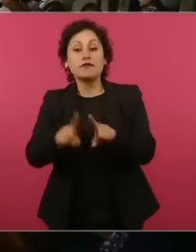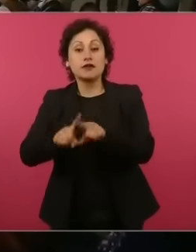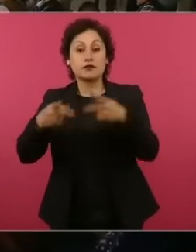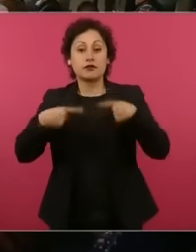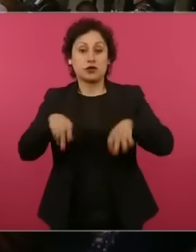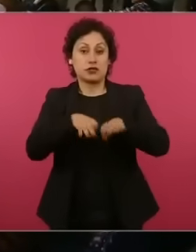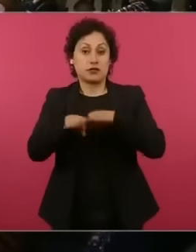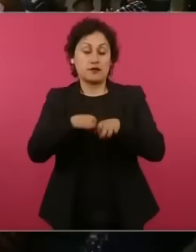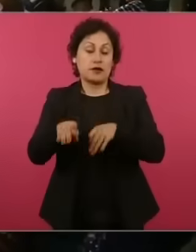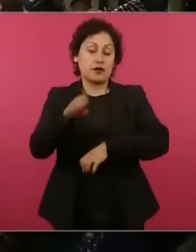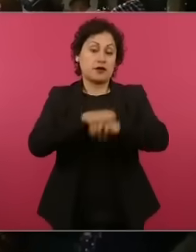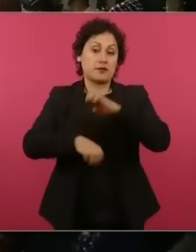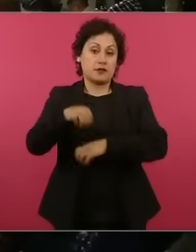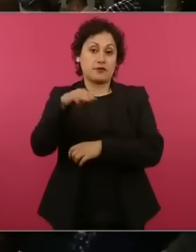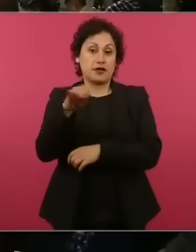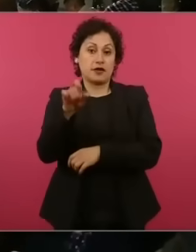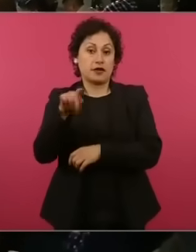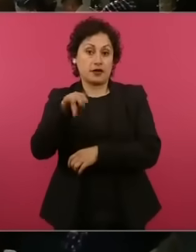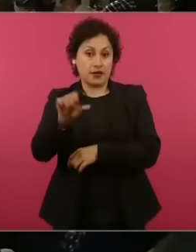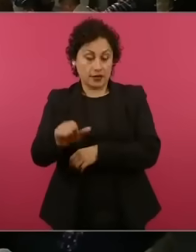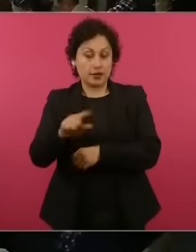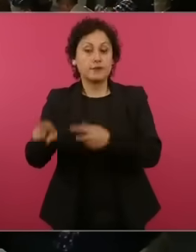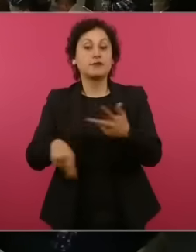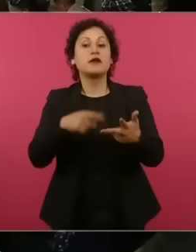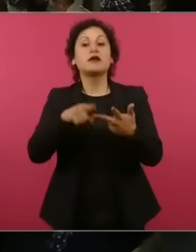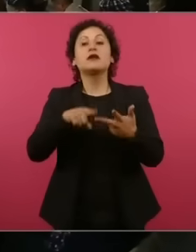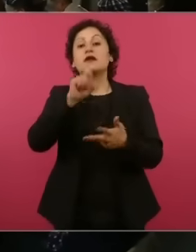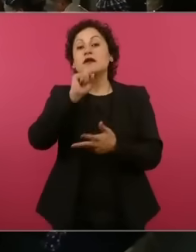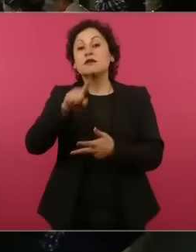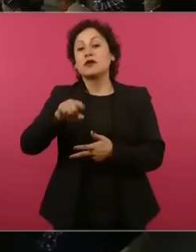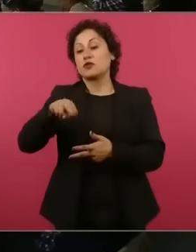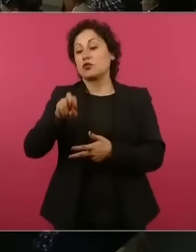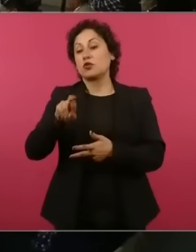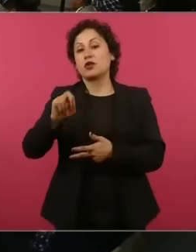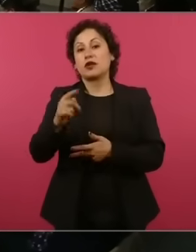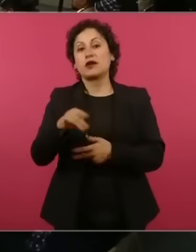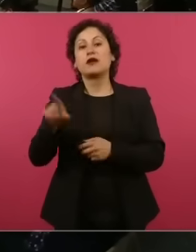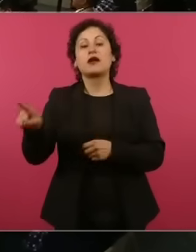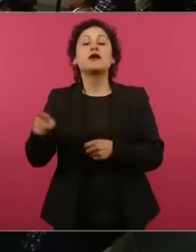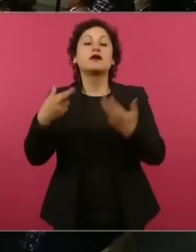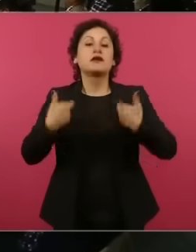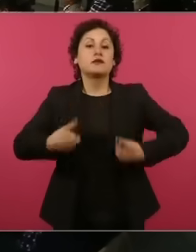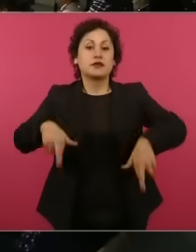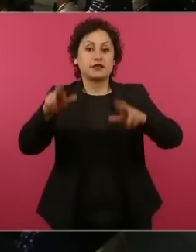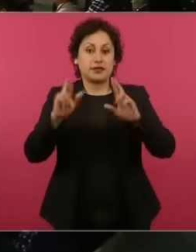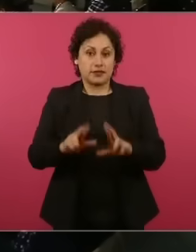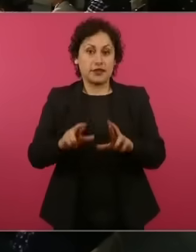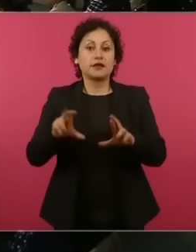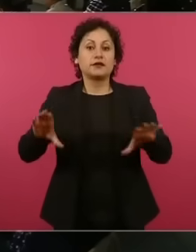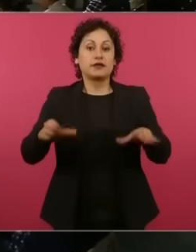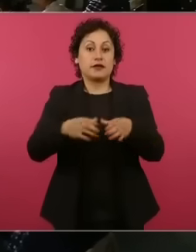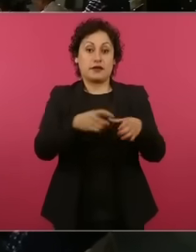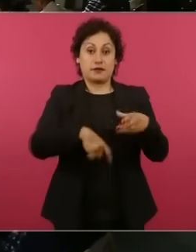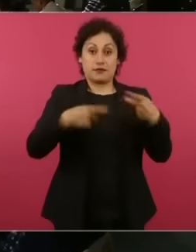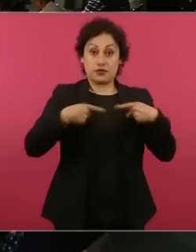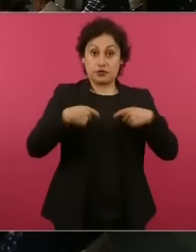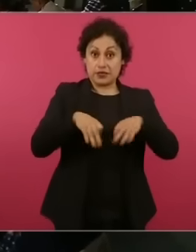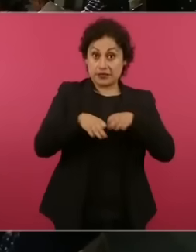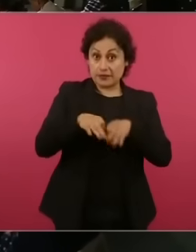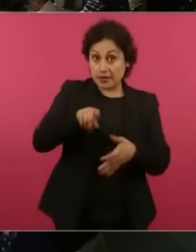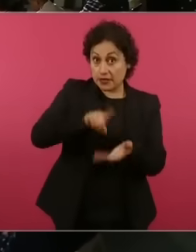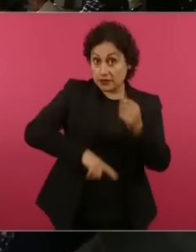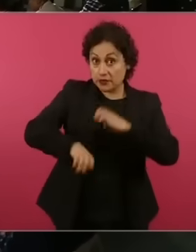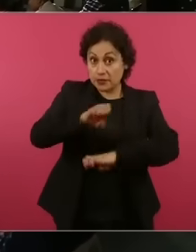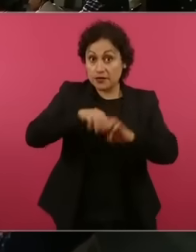y Francisco Noriega, representante de la Coalición de Empleados de Confianza. Les damos la